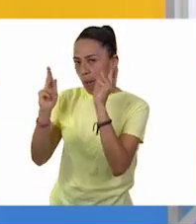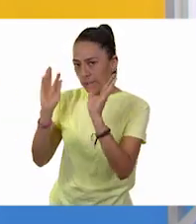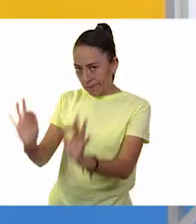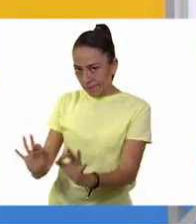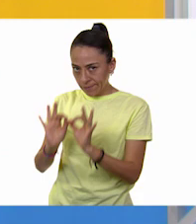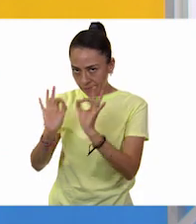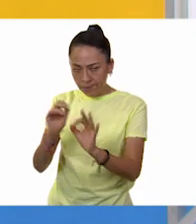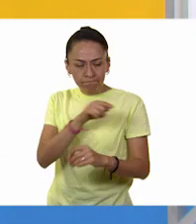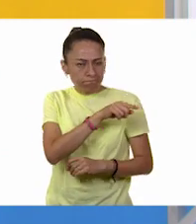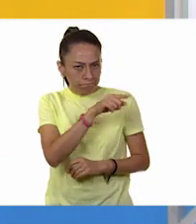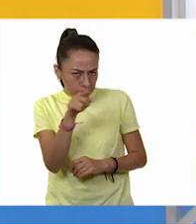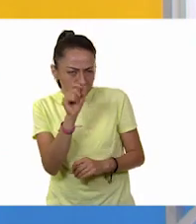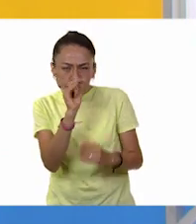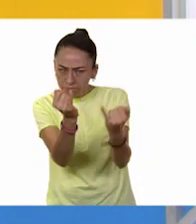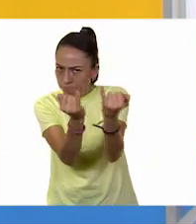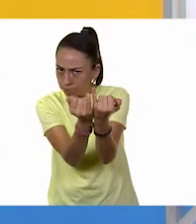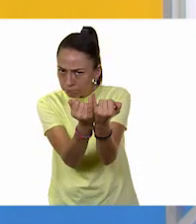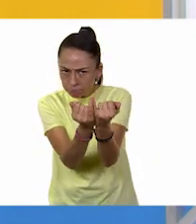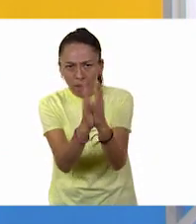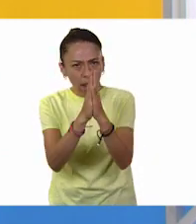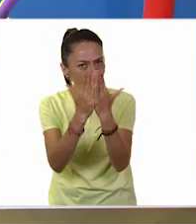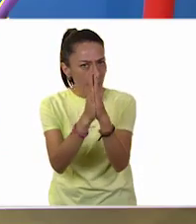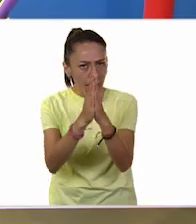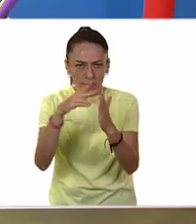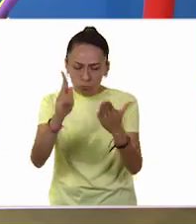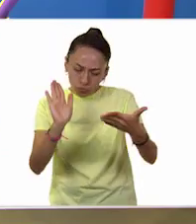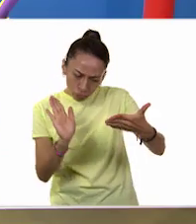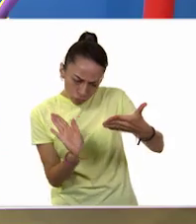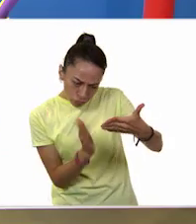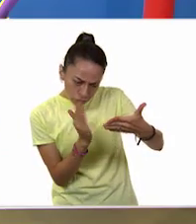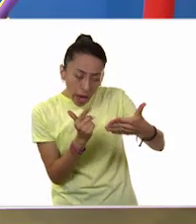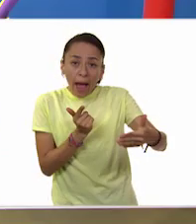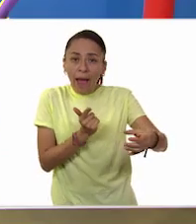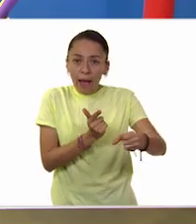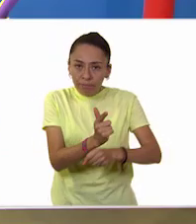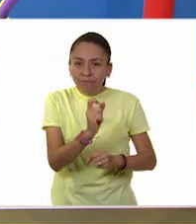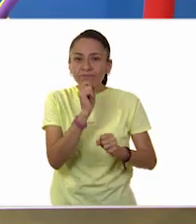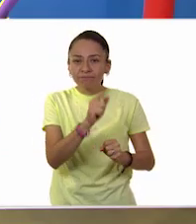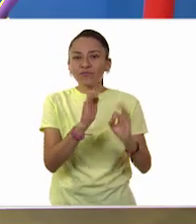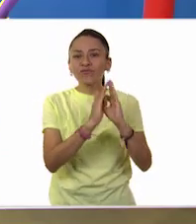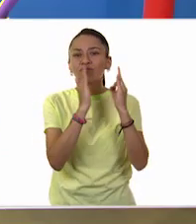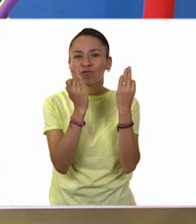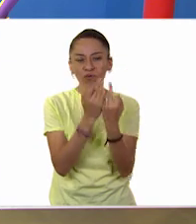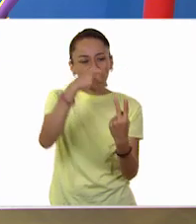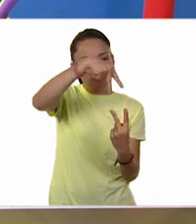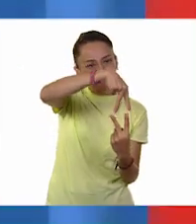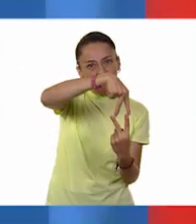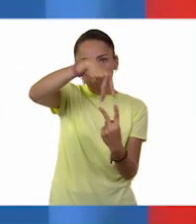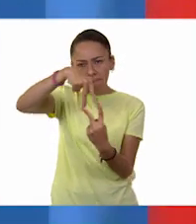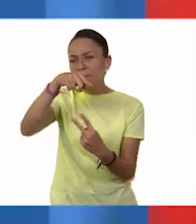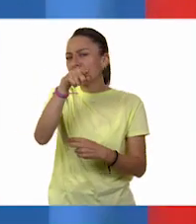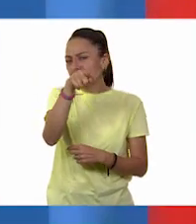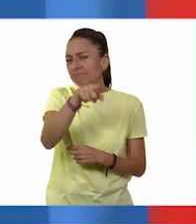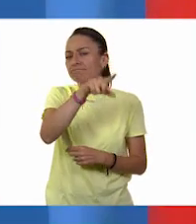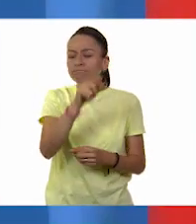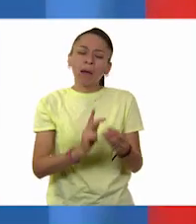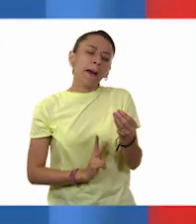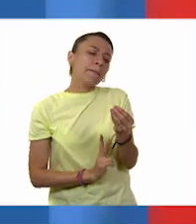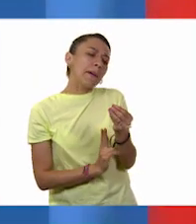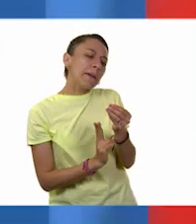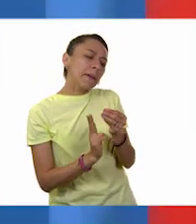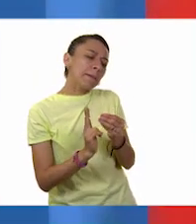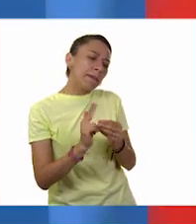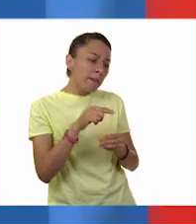libro donde tienen los rombos, que también van a poder recortar y manipular como nos están dando